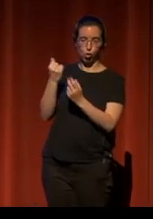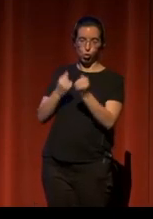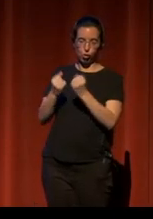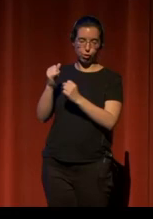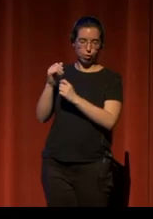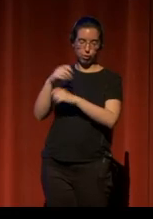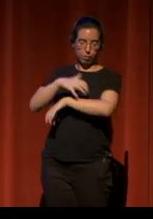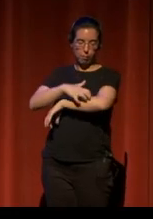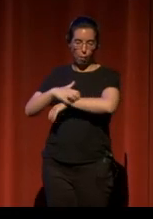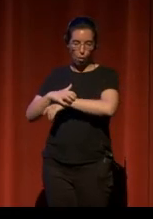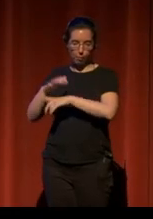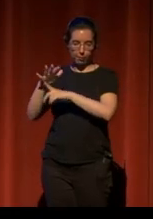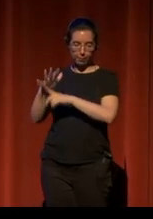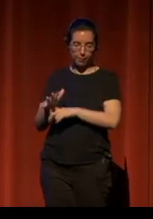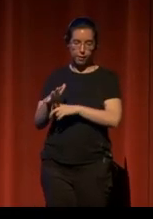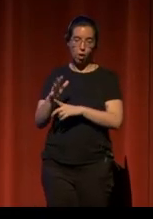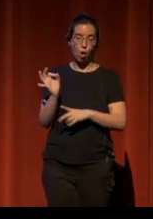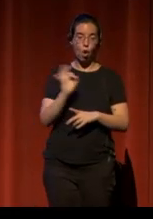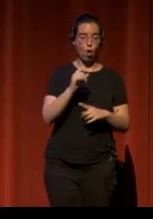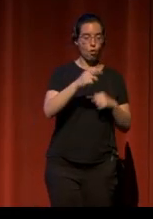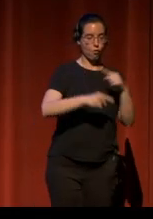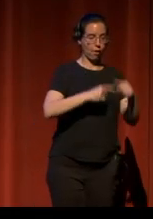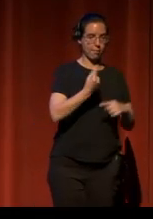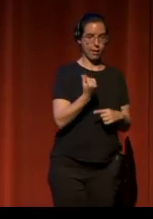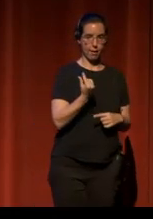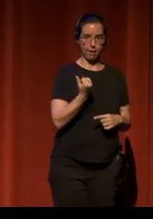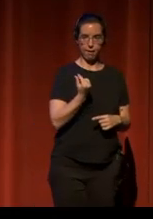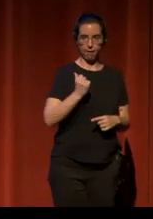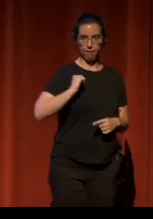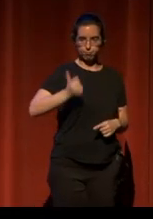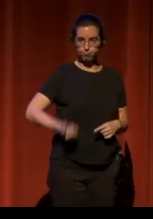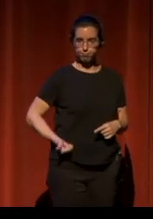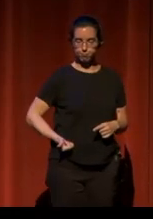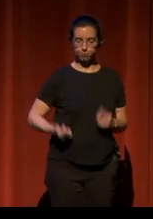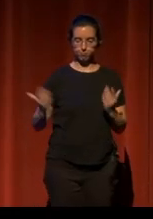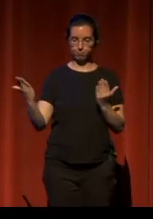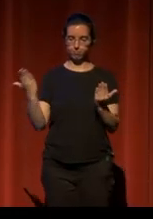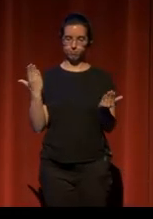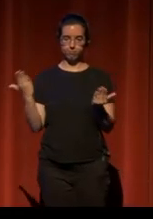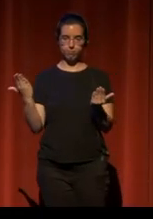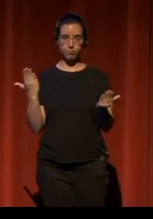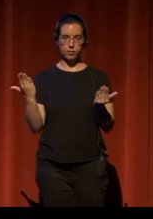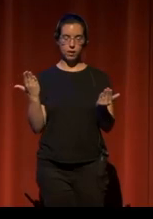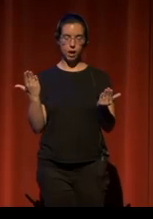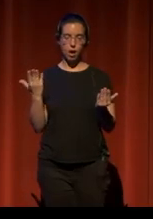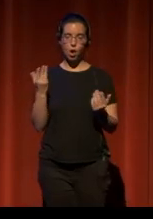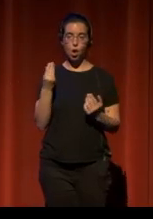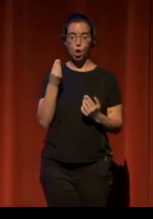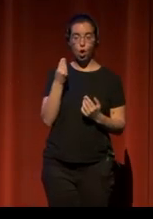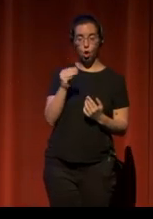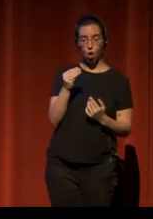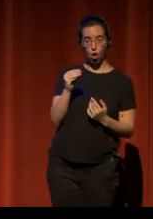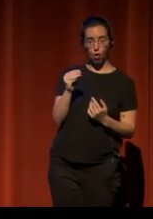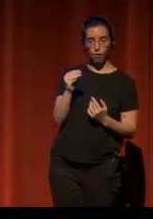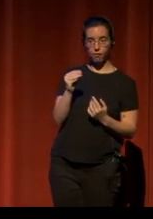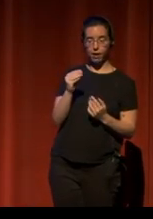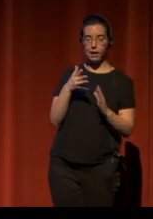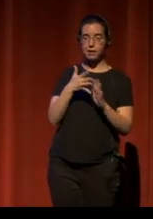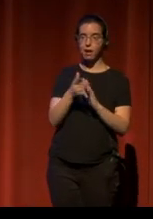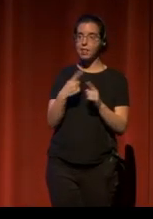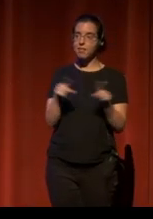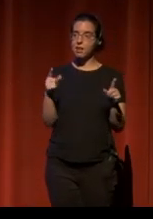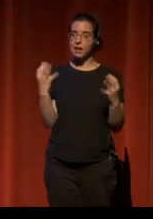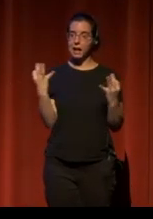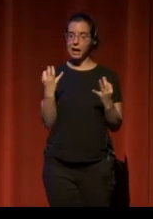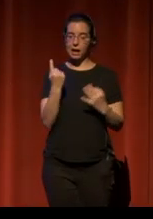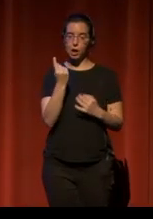de eufemismos y el el de una familia pudiente una familia rica es entre otras cosas no solo la cantidad de dinero que tienen sus padres